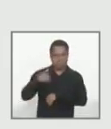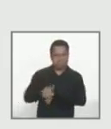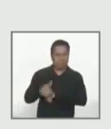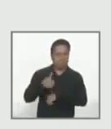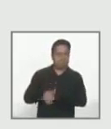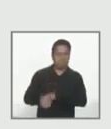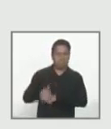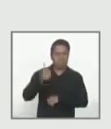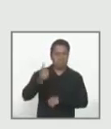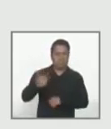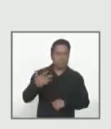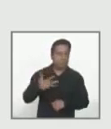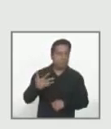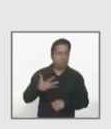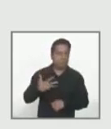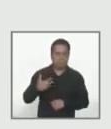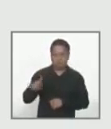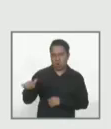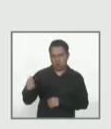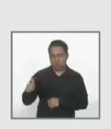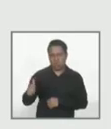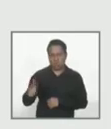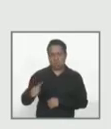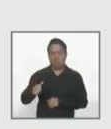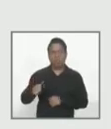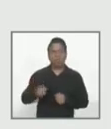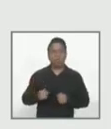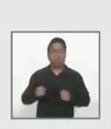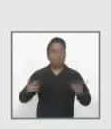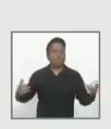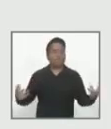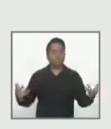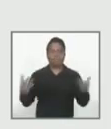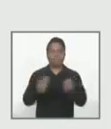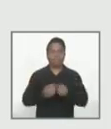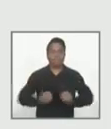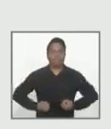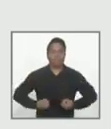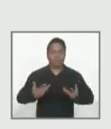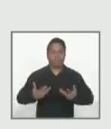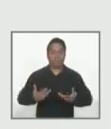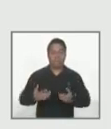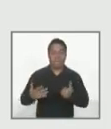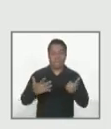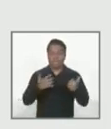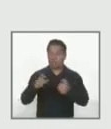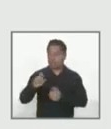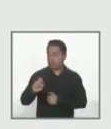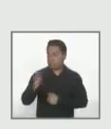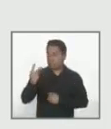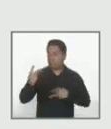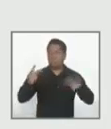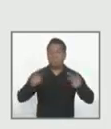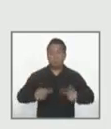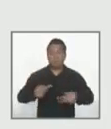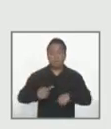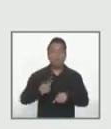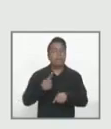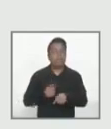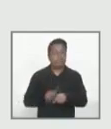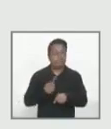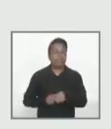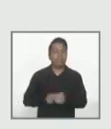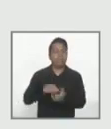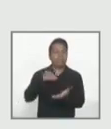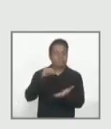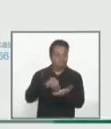jurisdicción sanitaria número 6, 11, para dar un total de 622 casos activos al corte